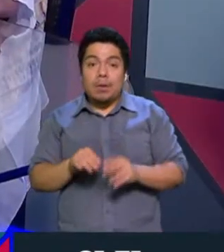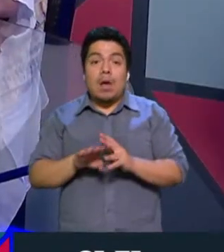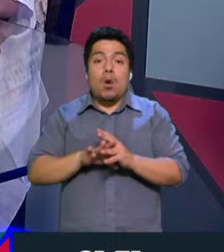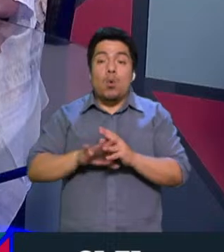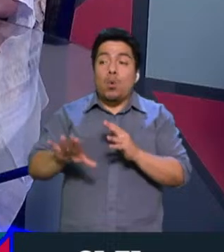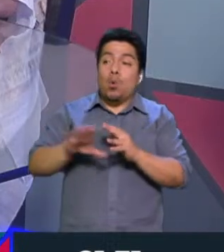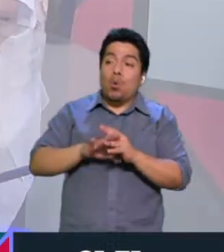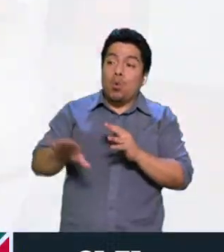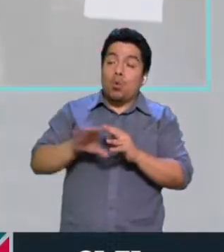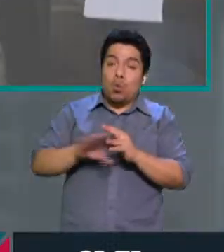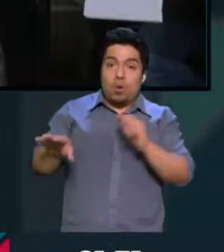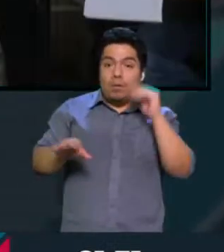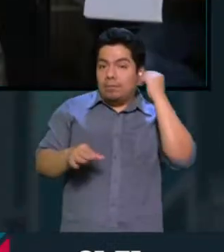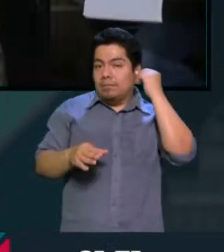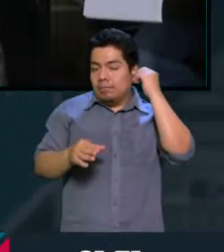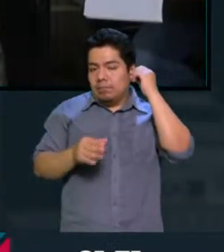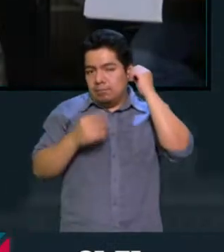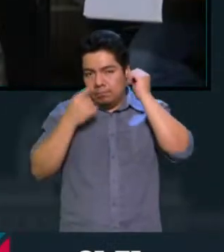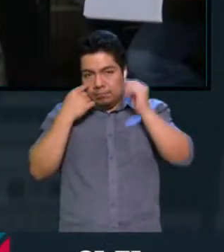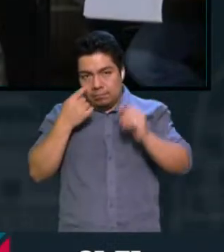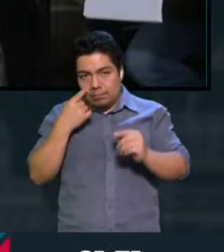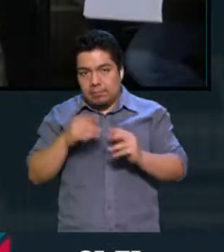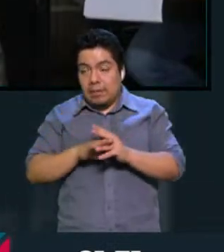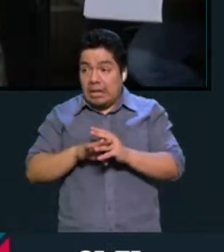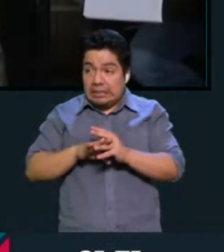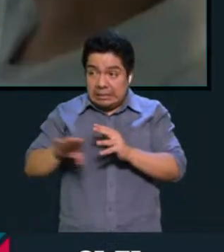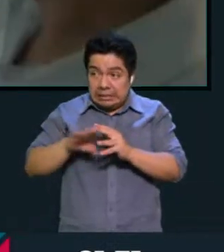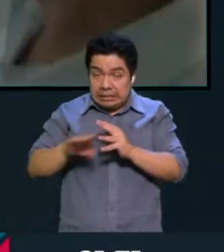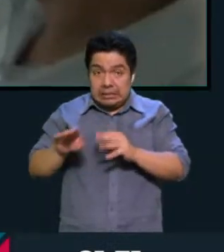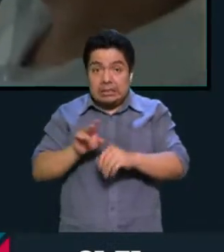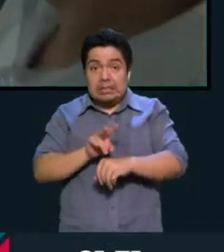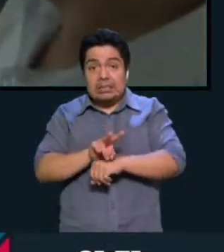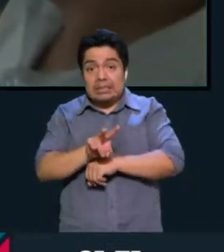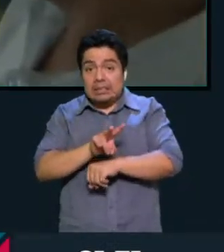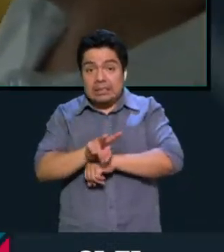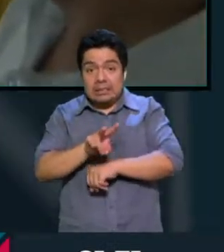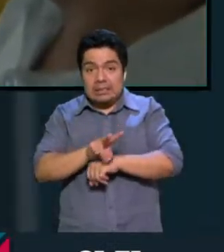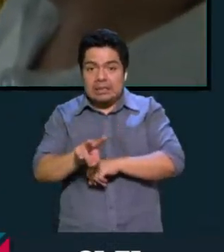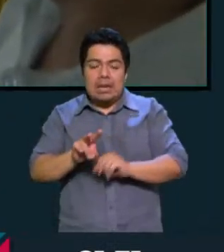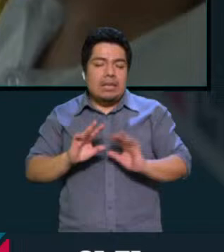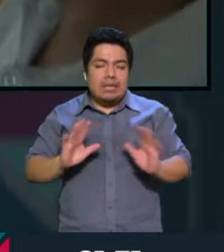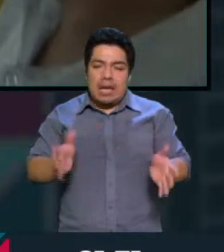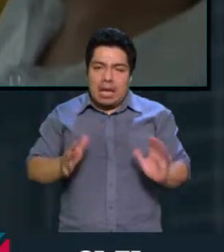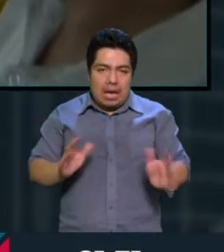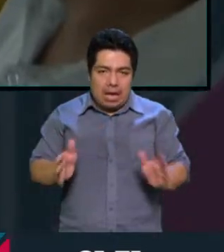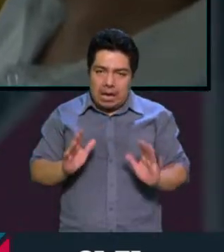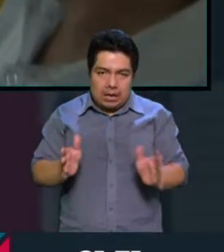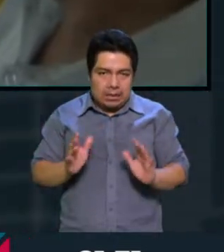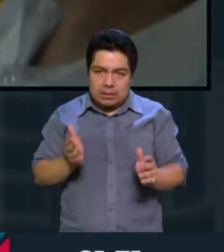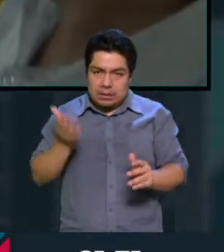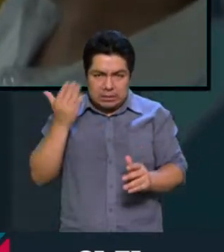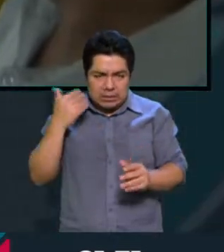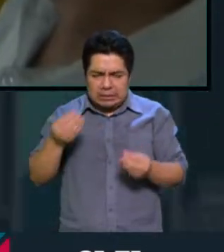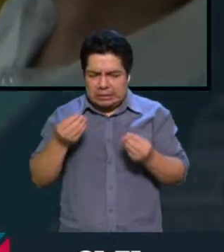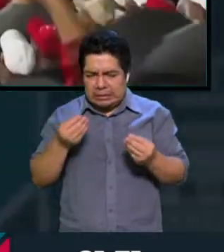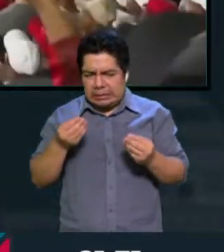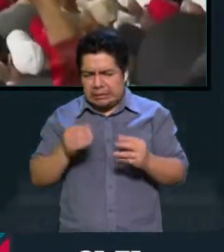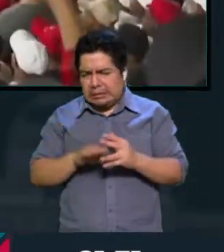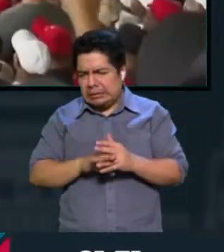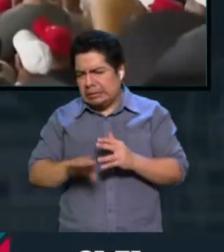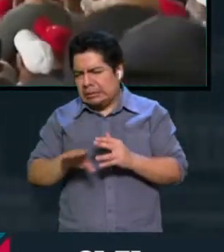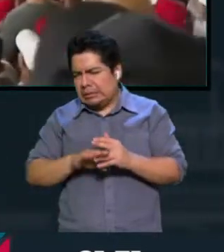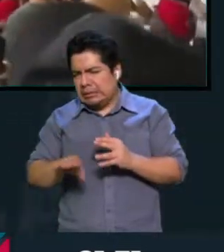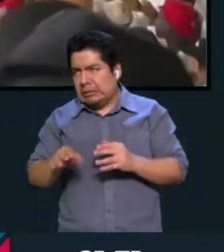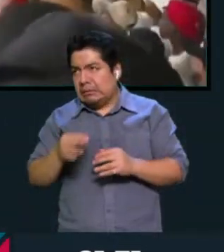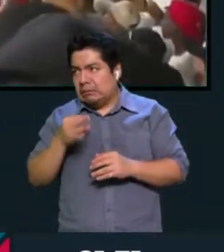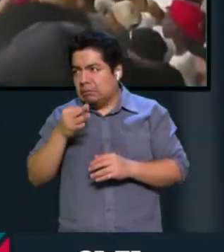migratoria. Vamos a decirlo claramente, la ola migratoria de Venezuela ya se ha dado de una manera tremenda. Claro. Desde hace más